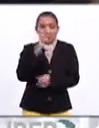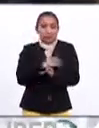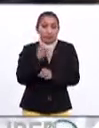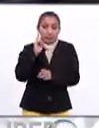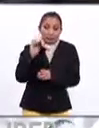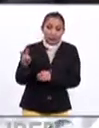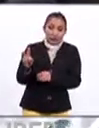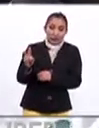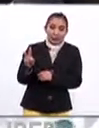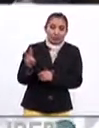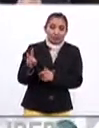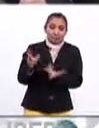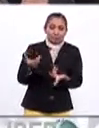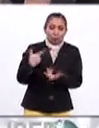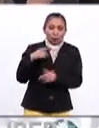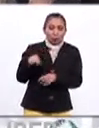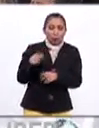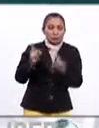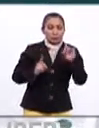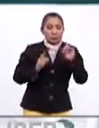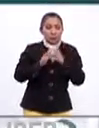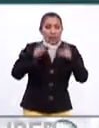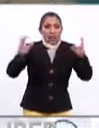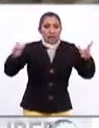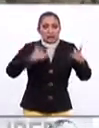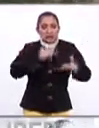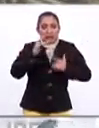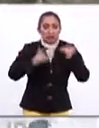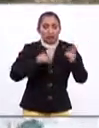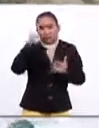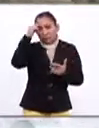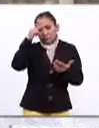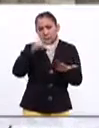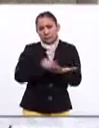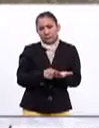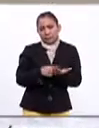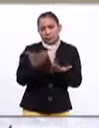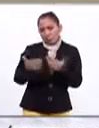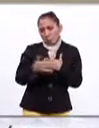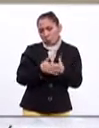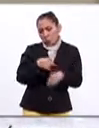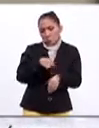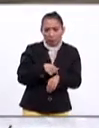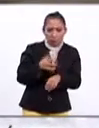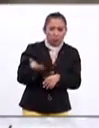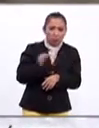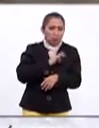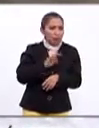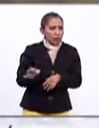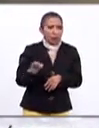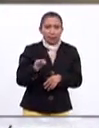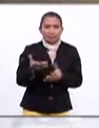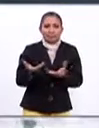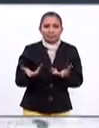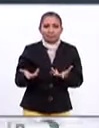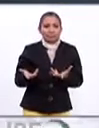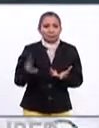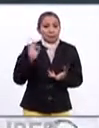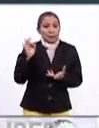porque aquí la incertidumbre sería mayúscula. Sí. Me parece que en un plazo menor efectivamente no vamos a estar